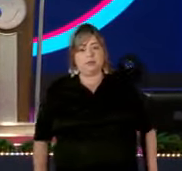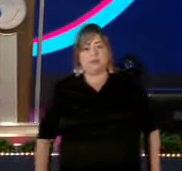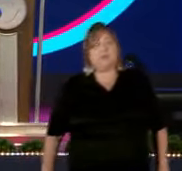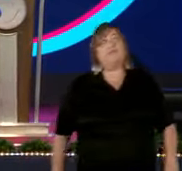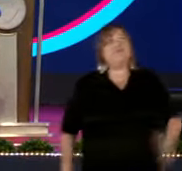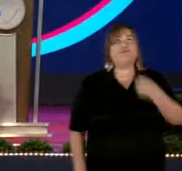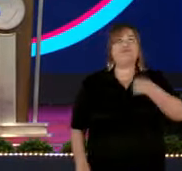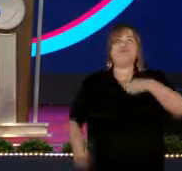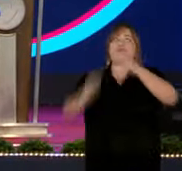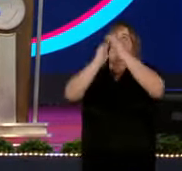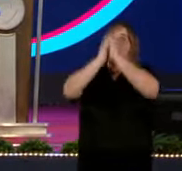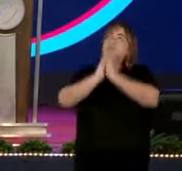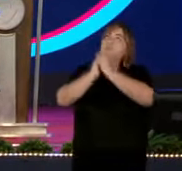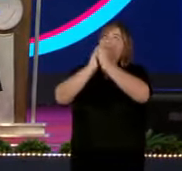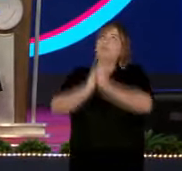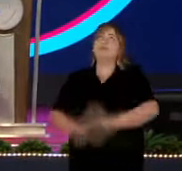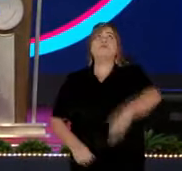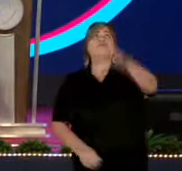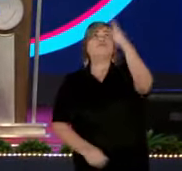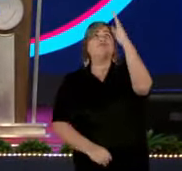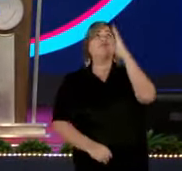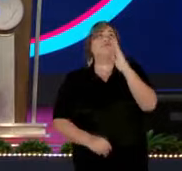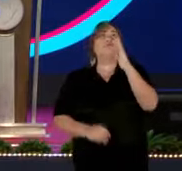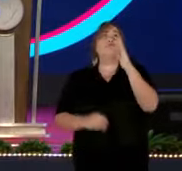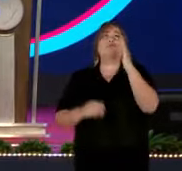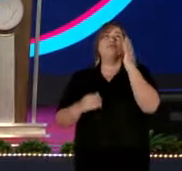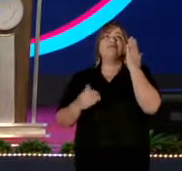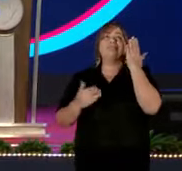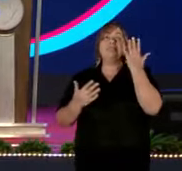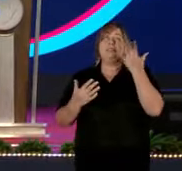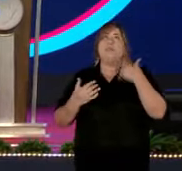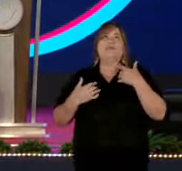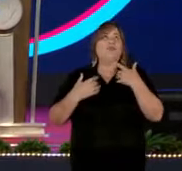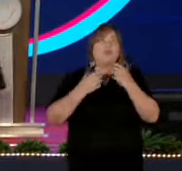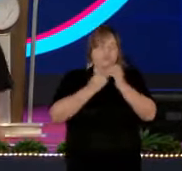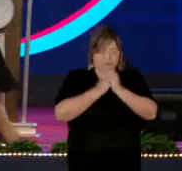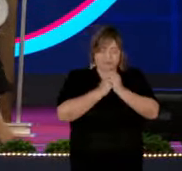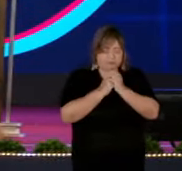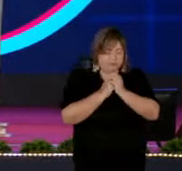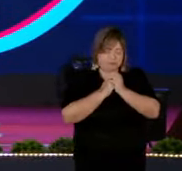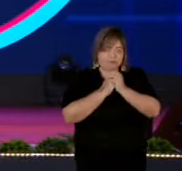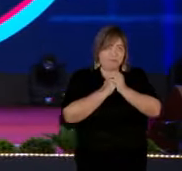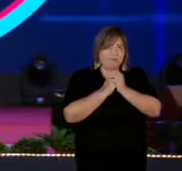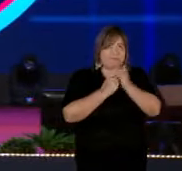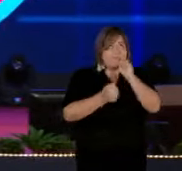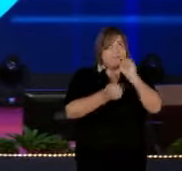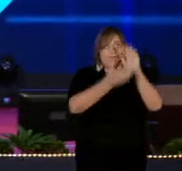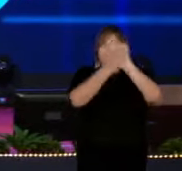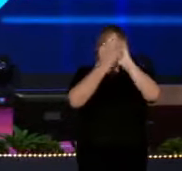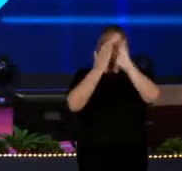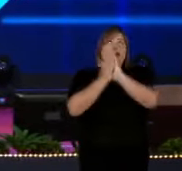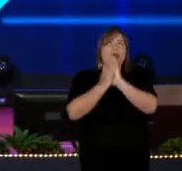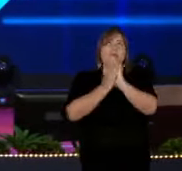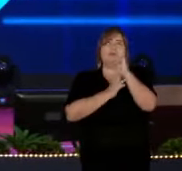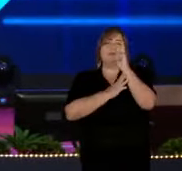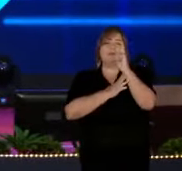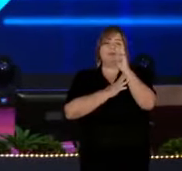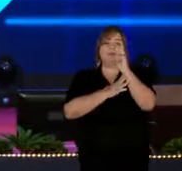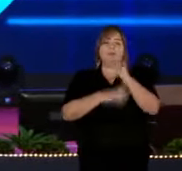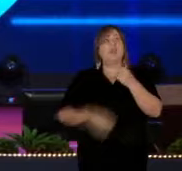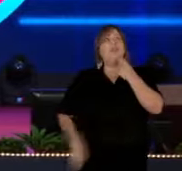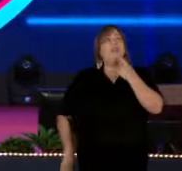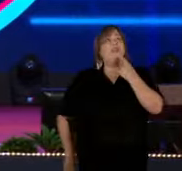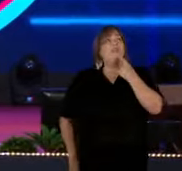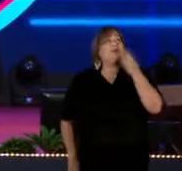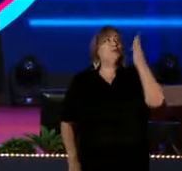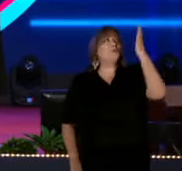Adore a Dios, porque cuando usted deja de adorar y de alabar al Señor, usted le está diciendo: